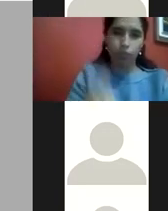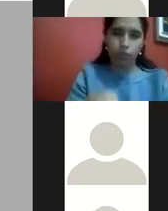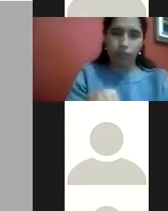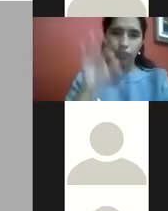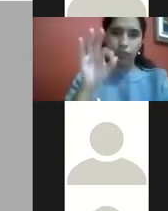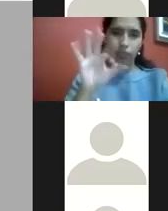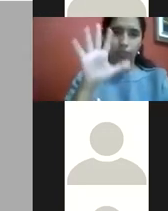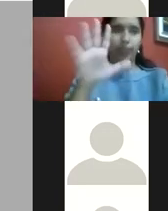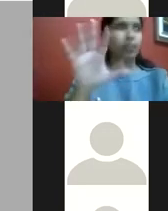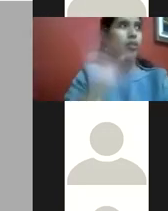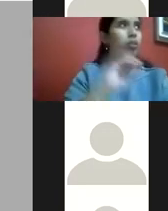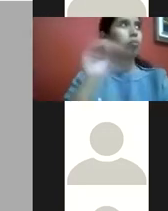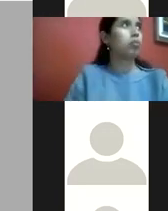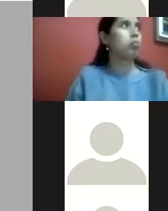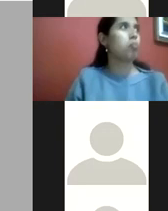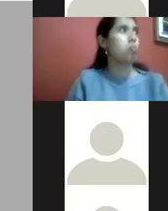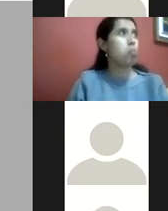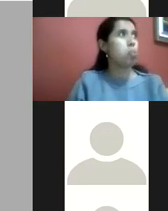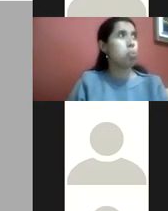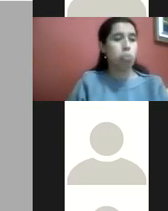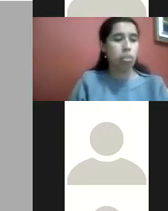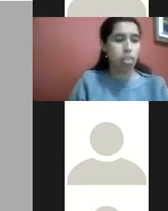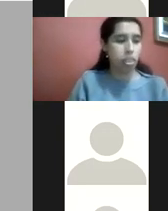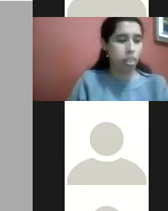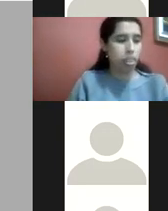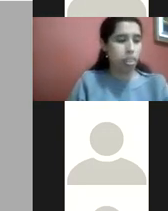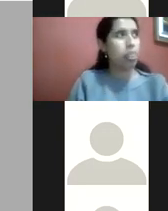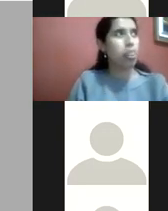95%. Así que ocupamos saber quién es este alfa de aquí.